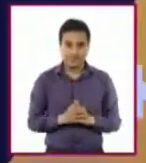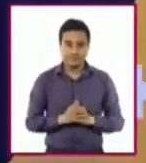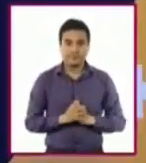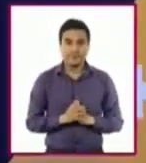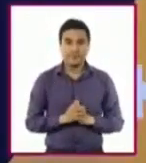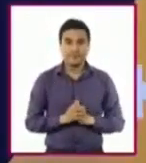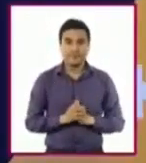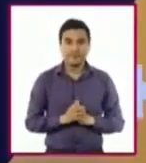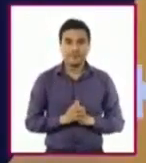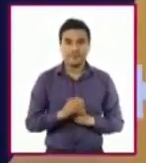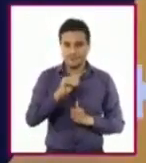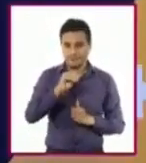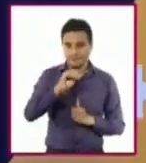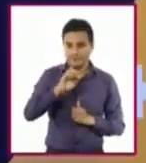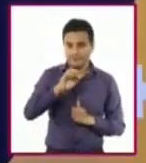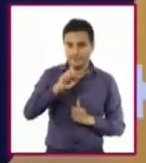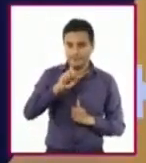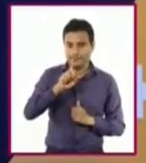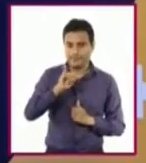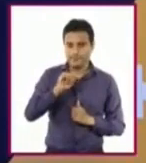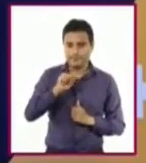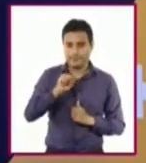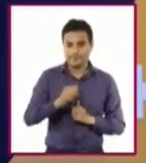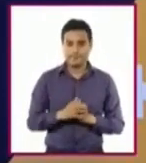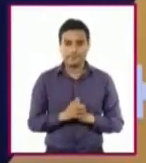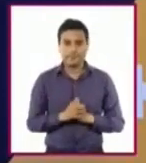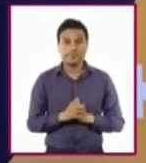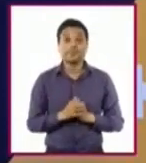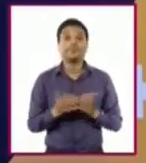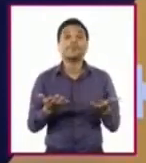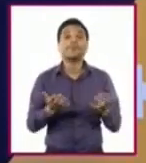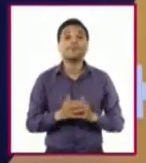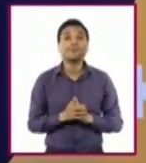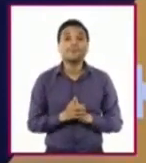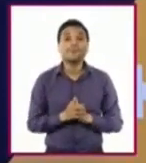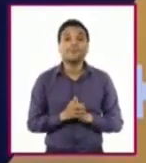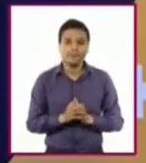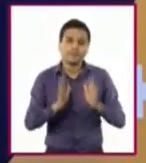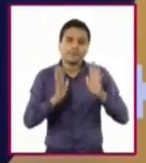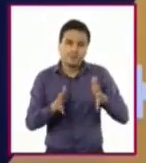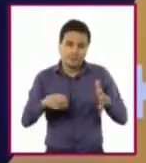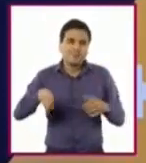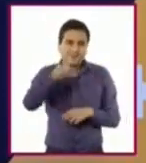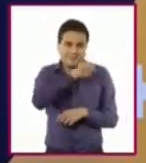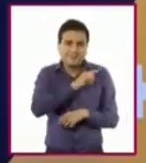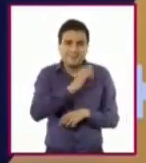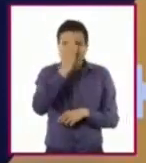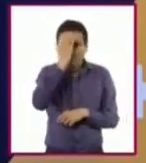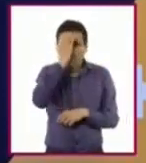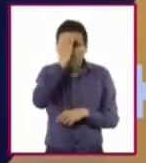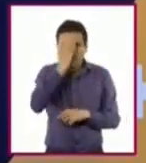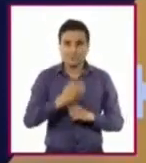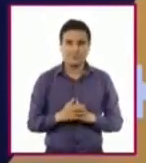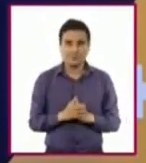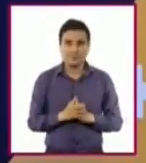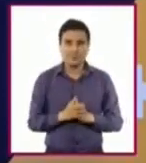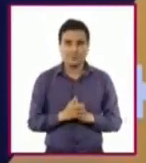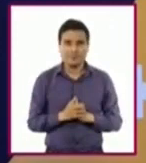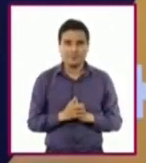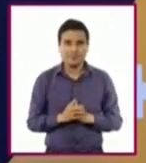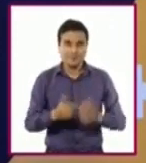la media aritmética de este conjunto de datos ya la conocemos y es de 3.7 personas